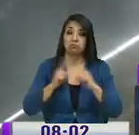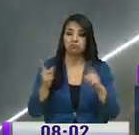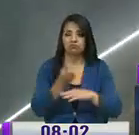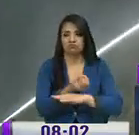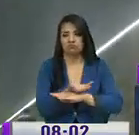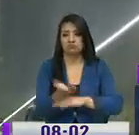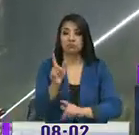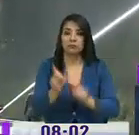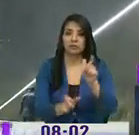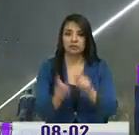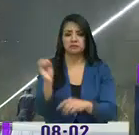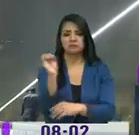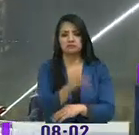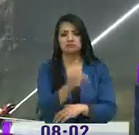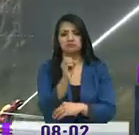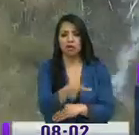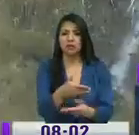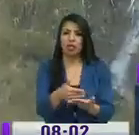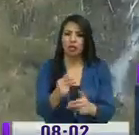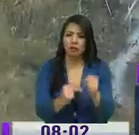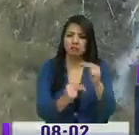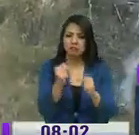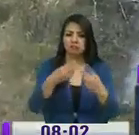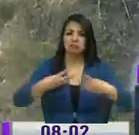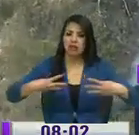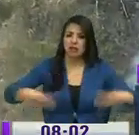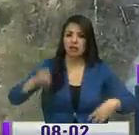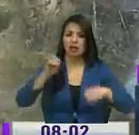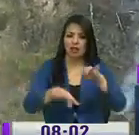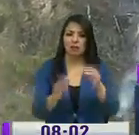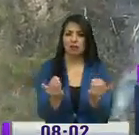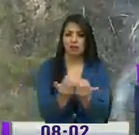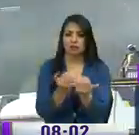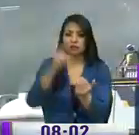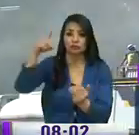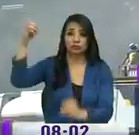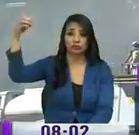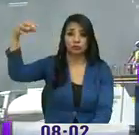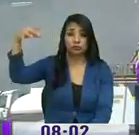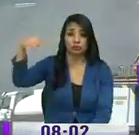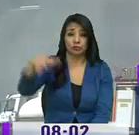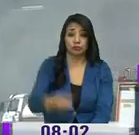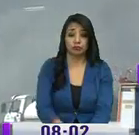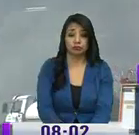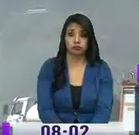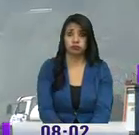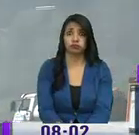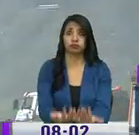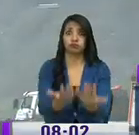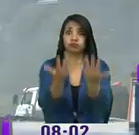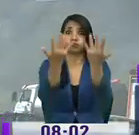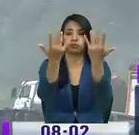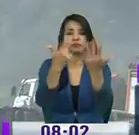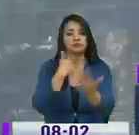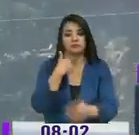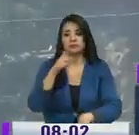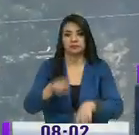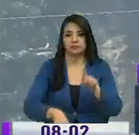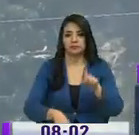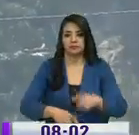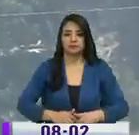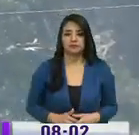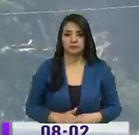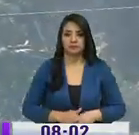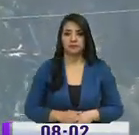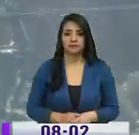la ciudadanía que no arrojen escombros ni material que producto del impacto directo del sol pudiera encender y corroborar a la creación de fuego.